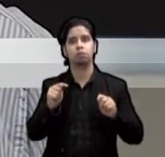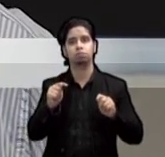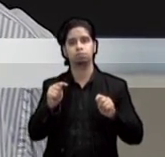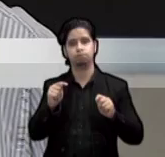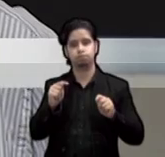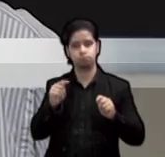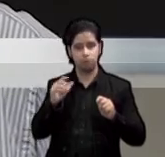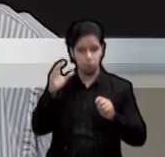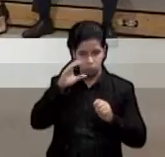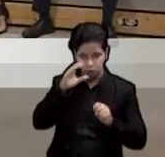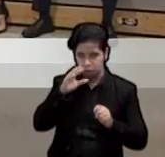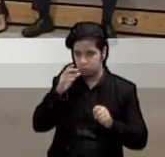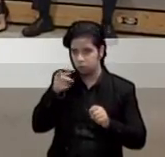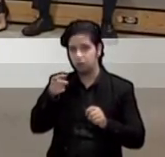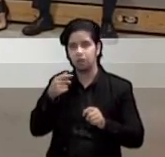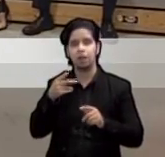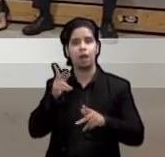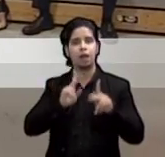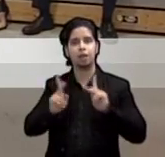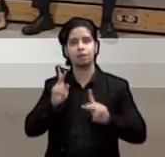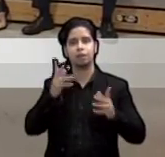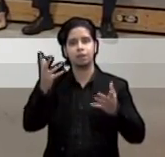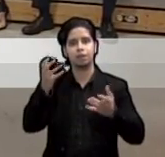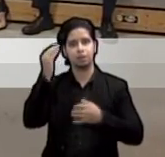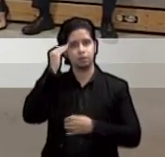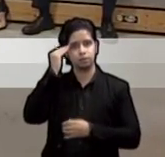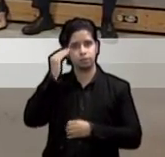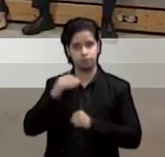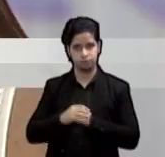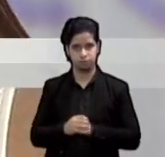el fanático quiere saber. El sábado